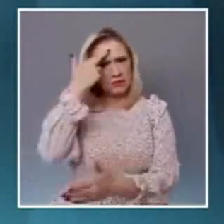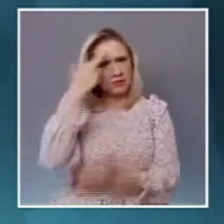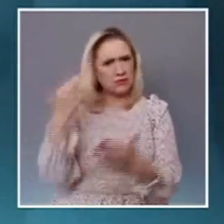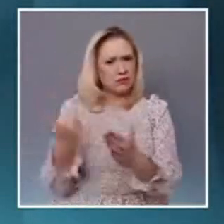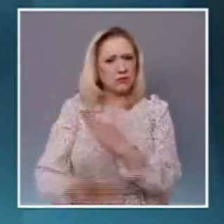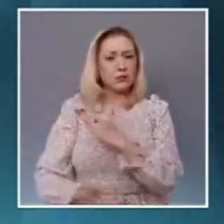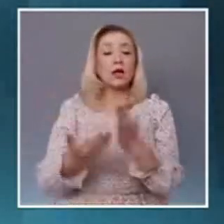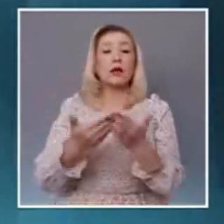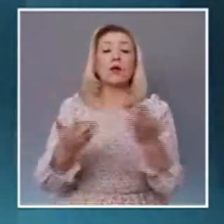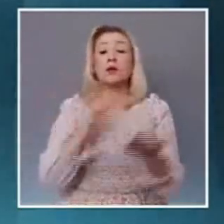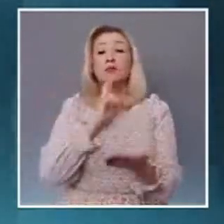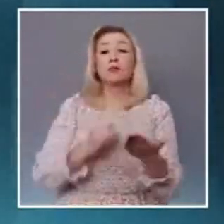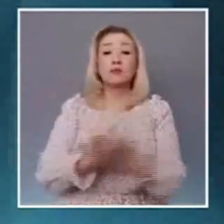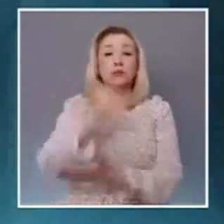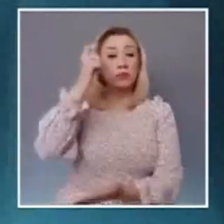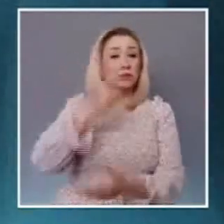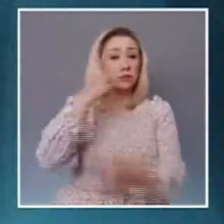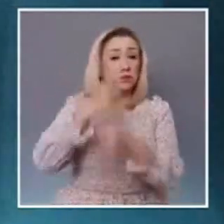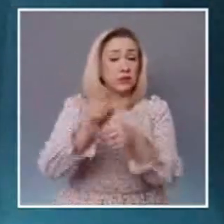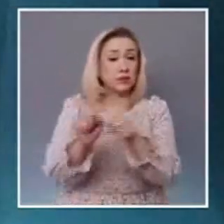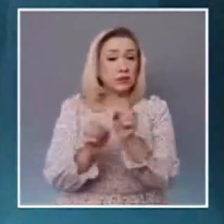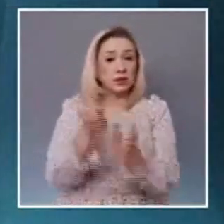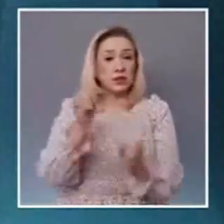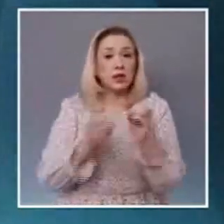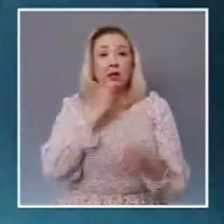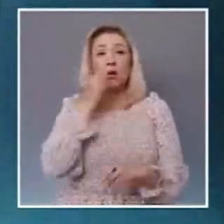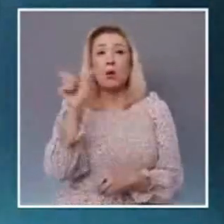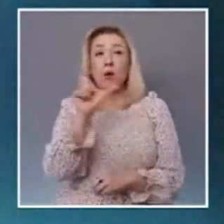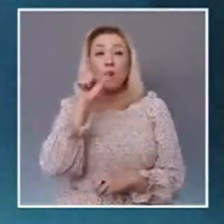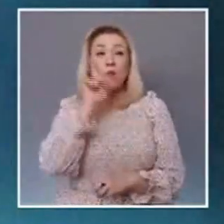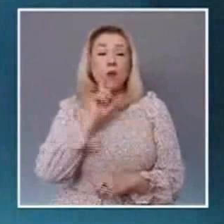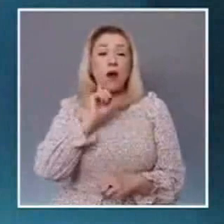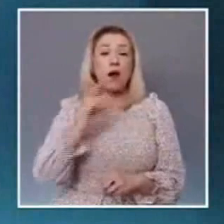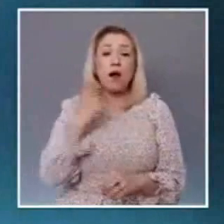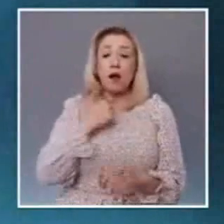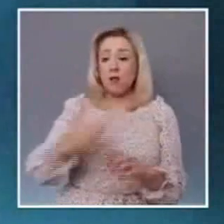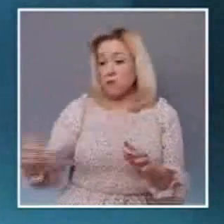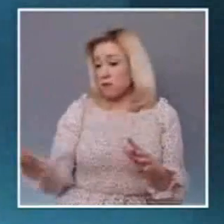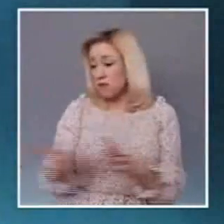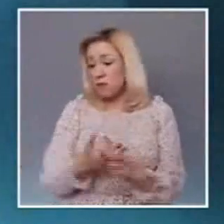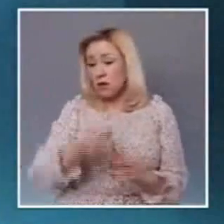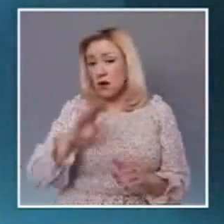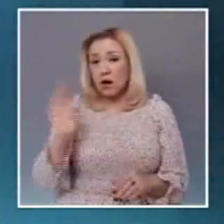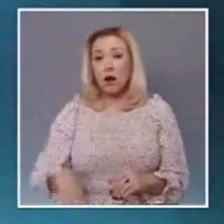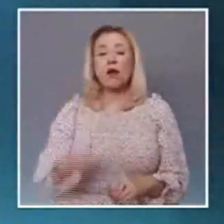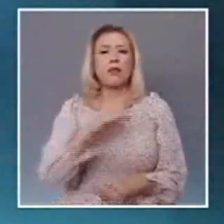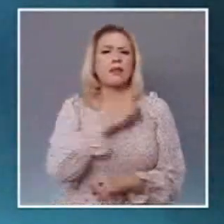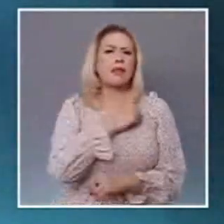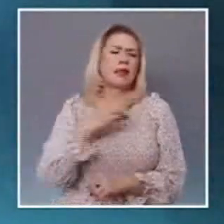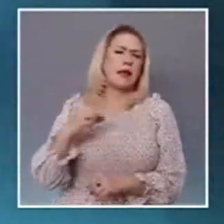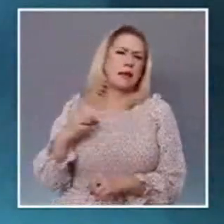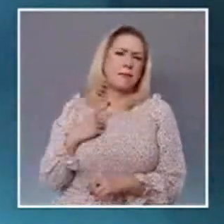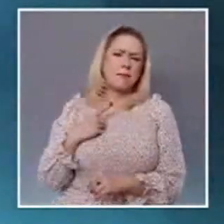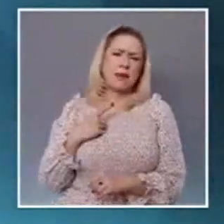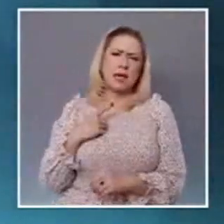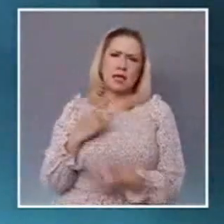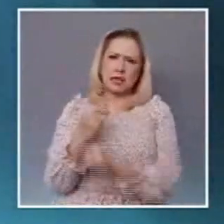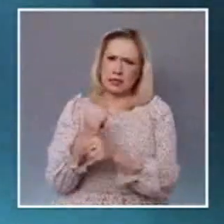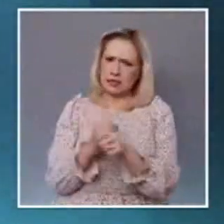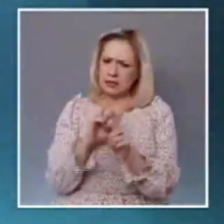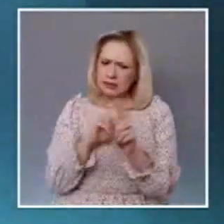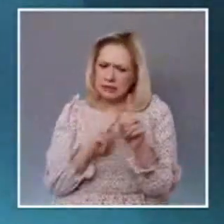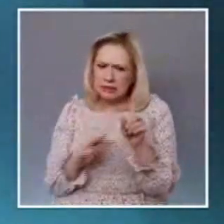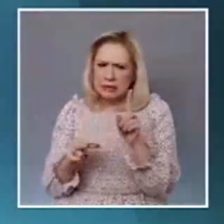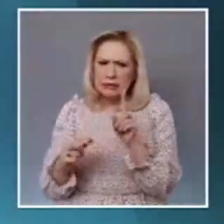estableció que toda muerte violenta de una mujer o feminicidio debe investigarse con perspectiva de género. El asunto se relaciona con el homicidio